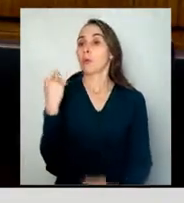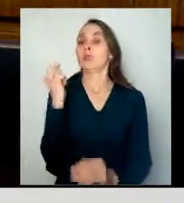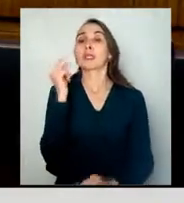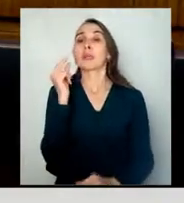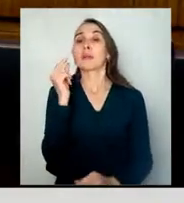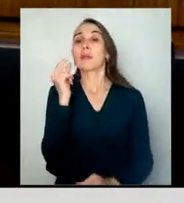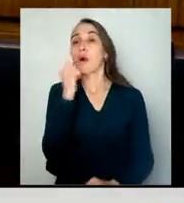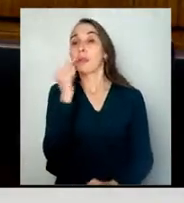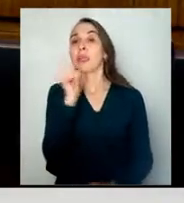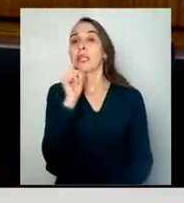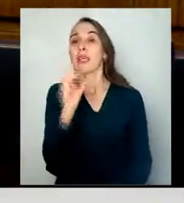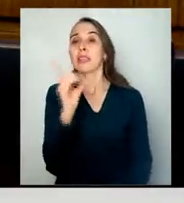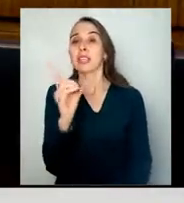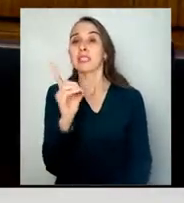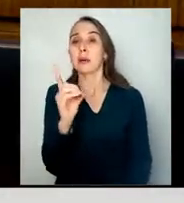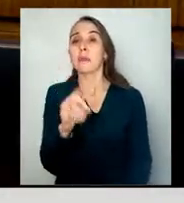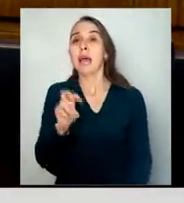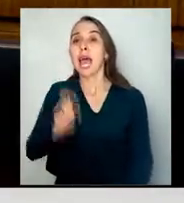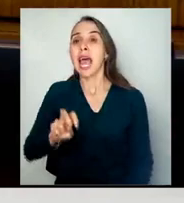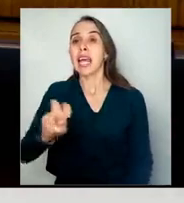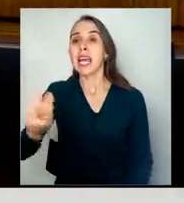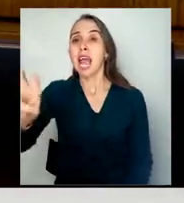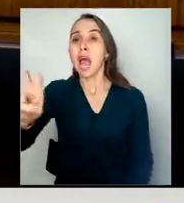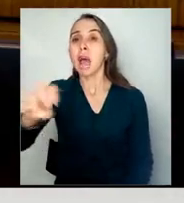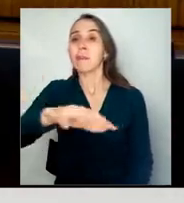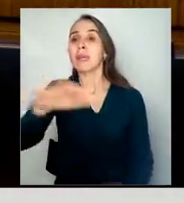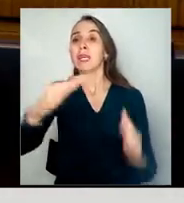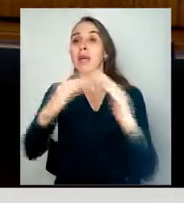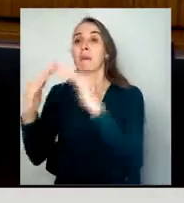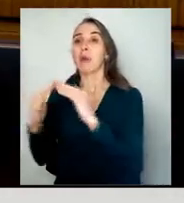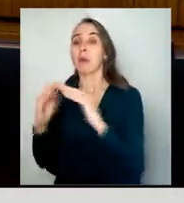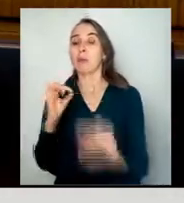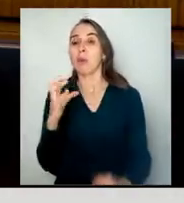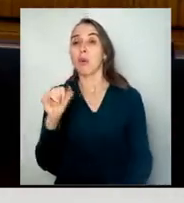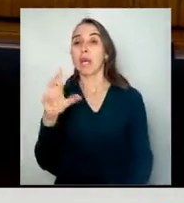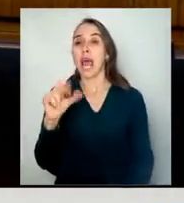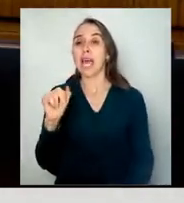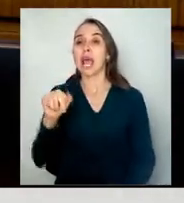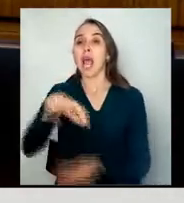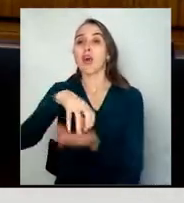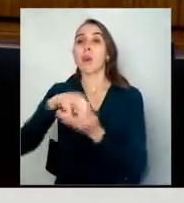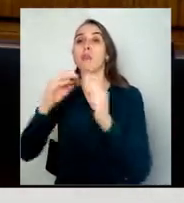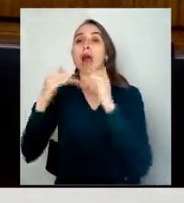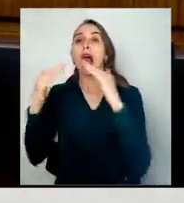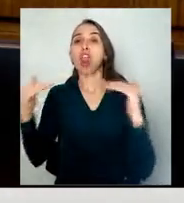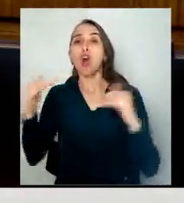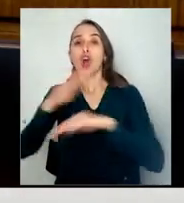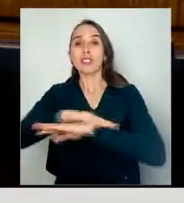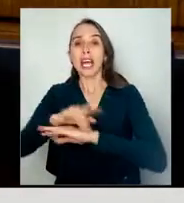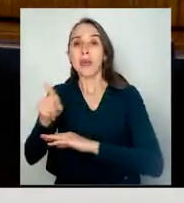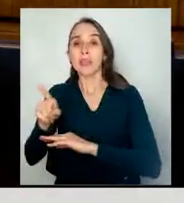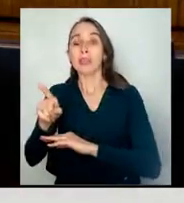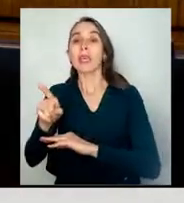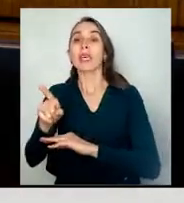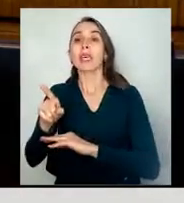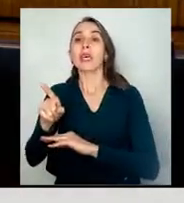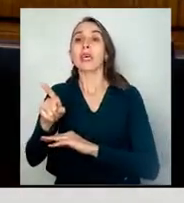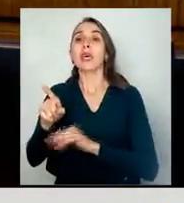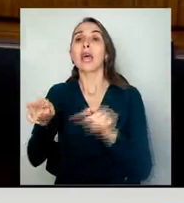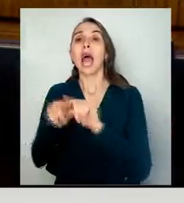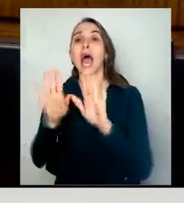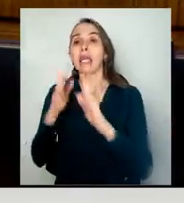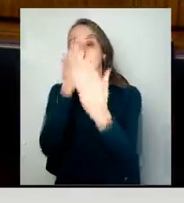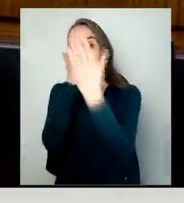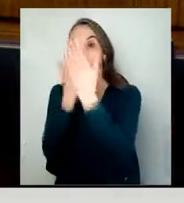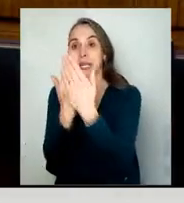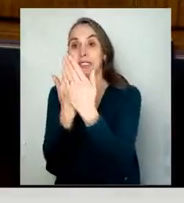solamente a caminar por el sector Oriente de la población pucará de la comuna de los Andes pero sin dejar su extrovertida personalidad que lo hacía